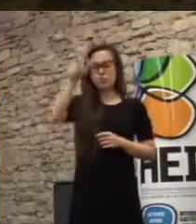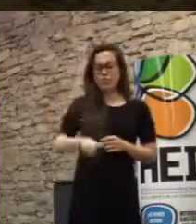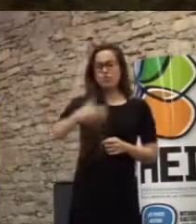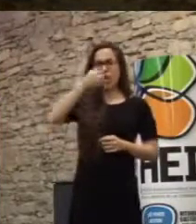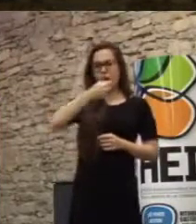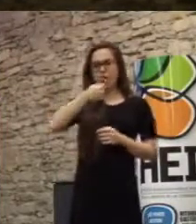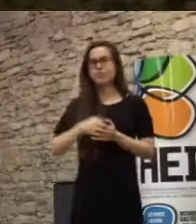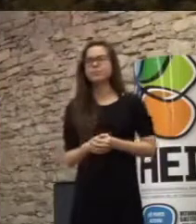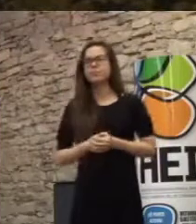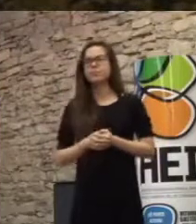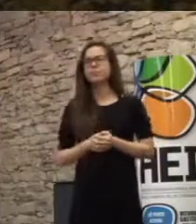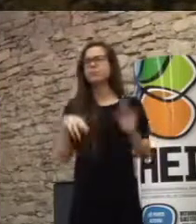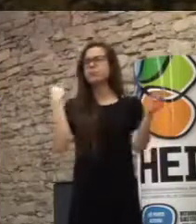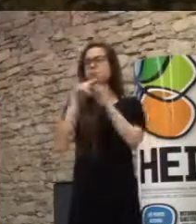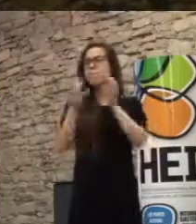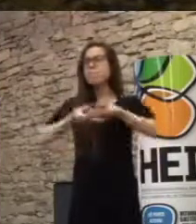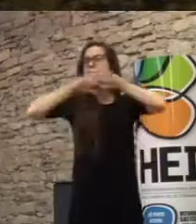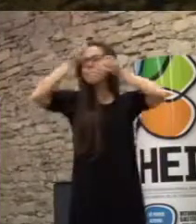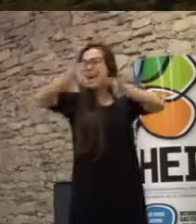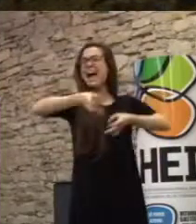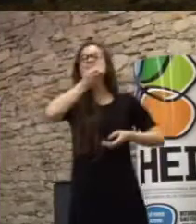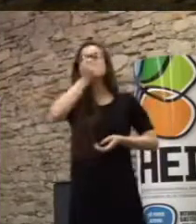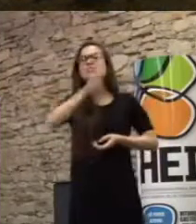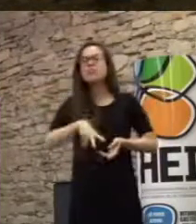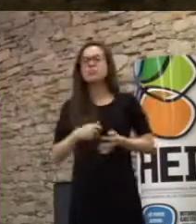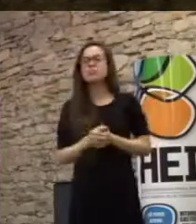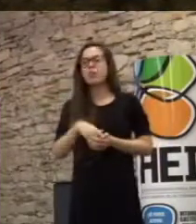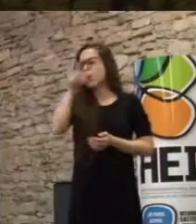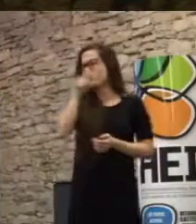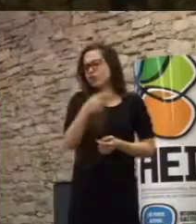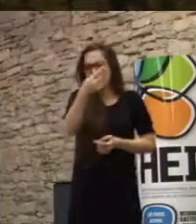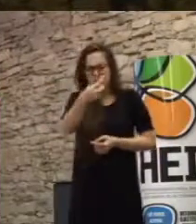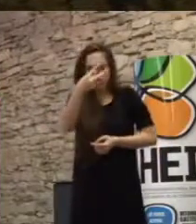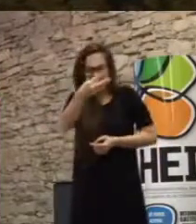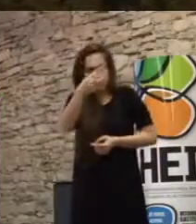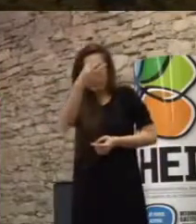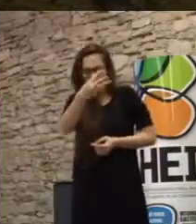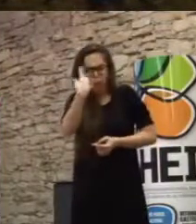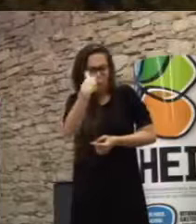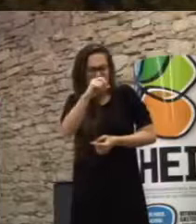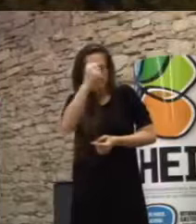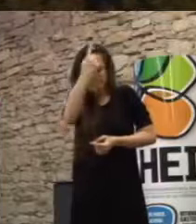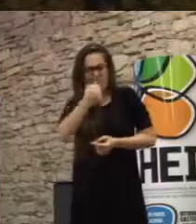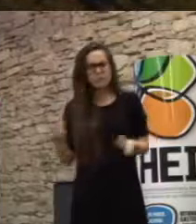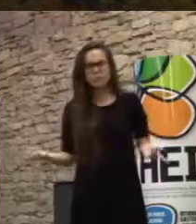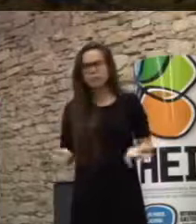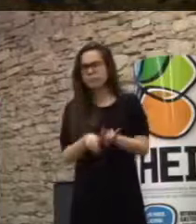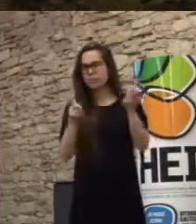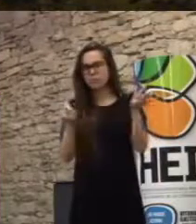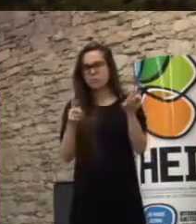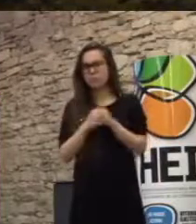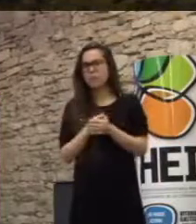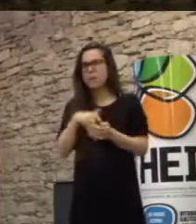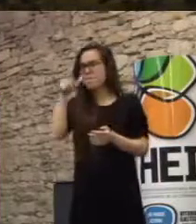persona que va a lanzar un mensaje se va a avanzar aquí a quien sea a una persona 2 a 3 a 4 5 a 20 mil esas personas son ve